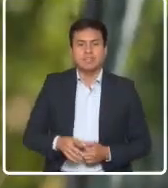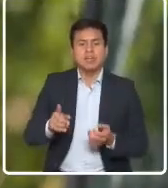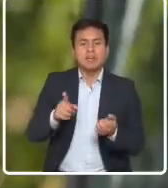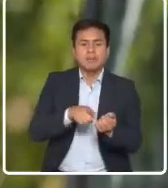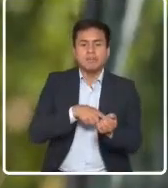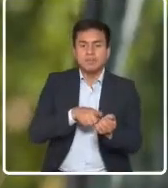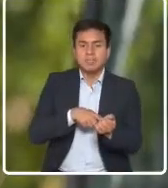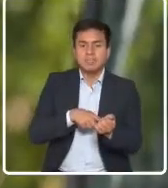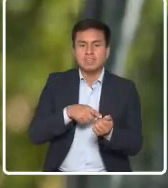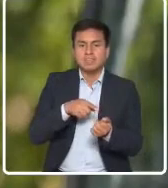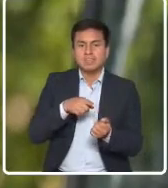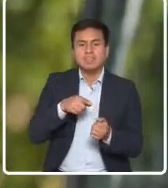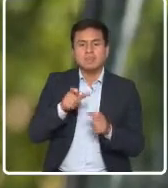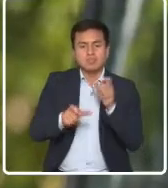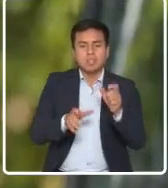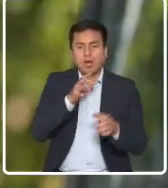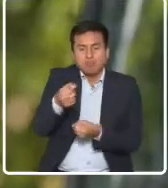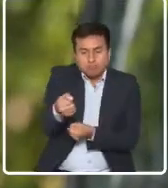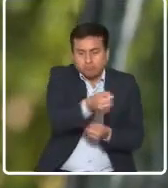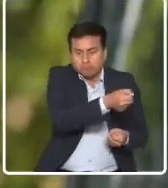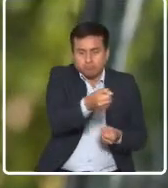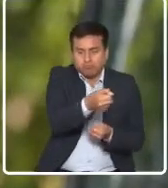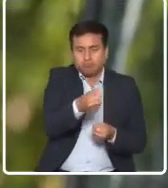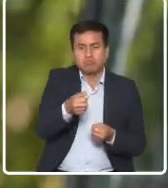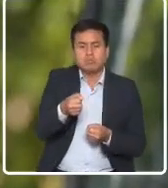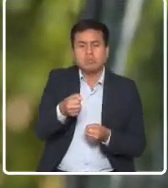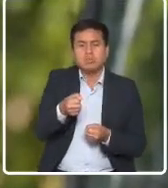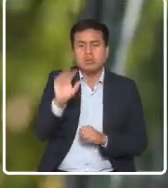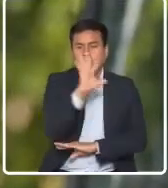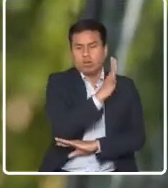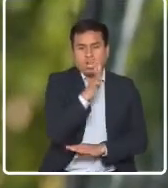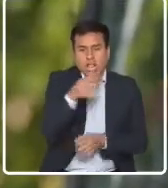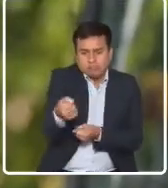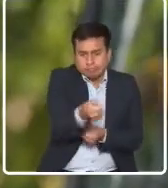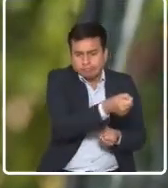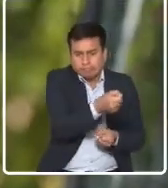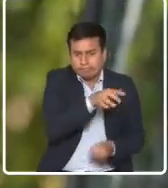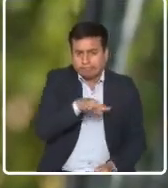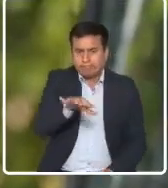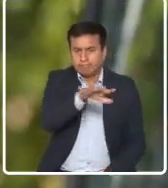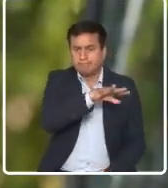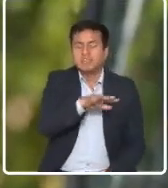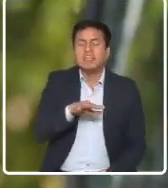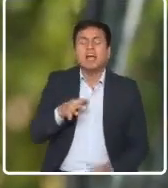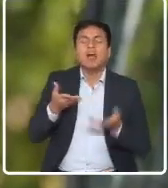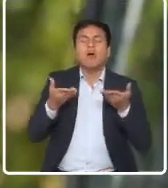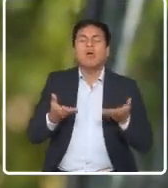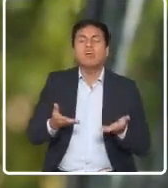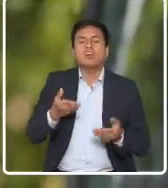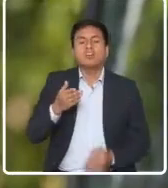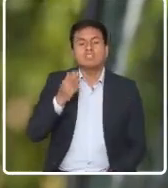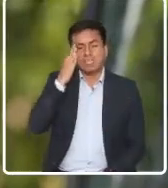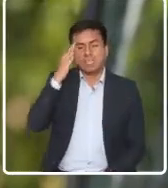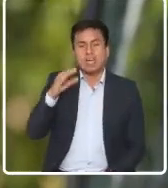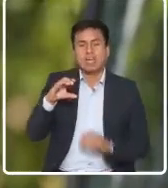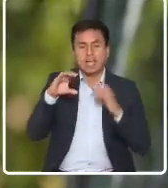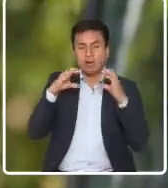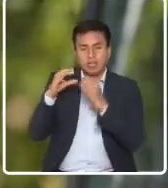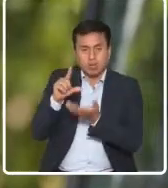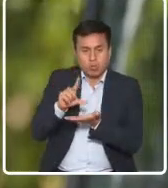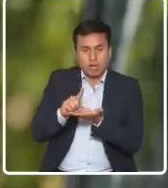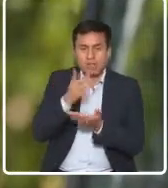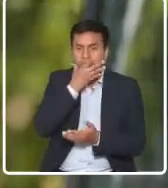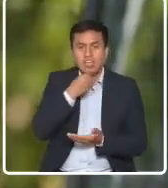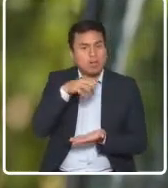familia de nuestros brigadistas, brigadistas forestales. Estamos hoy aquí en Cauquenes, qué